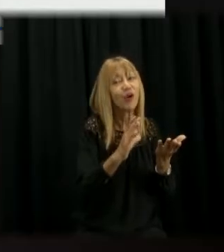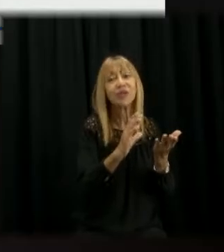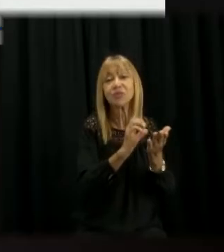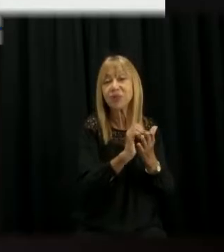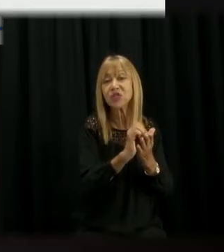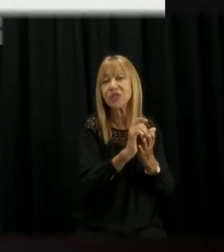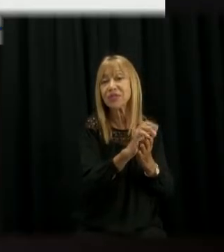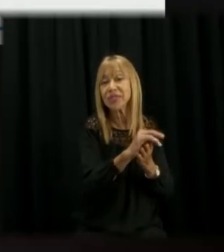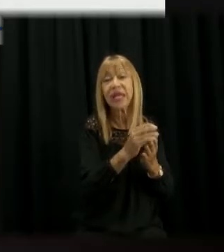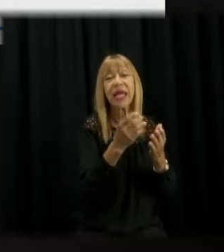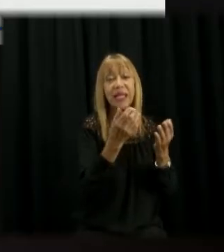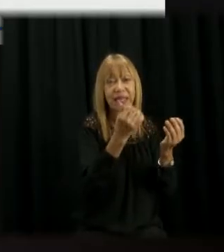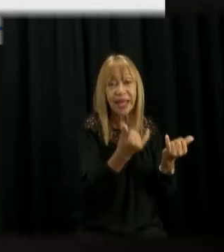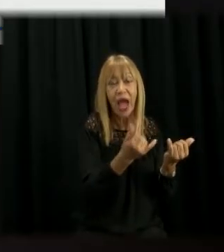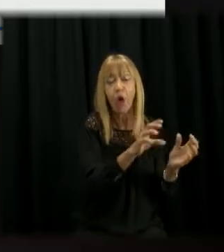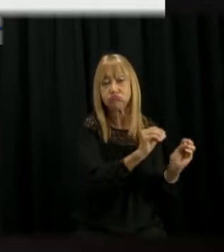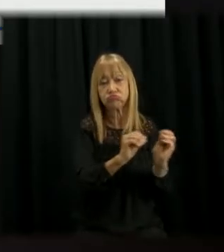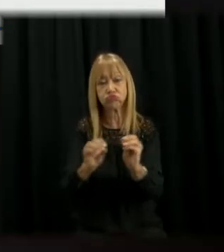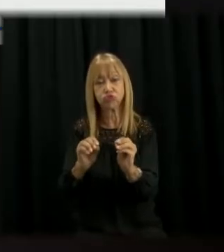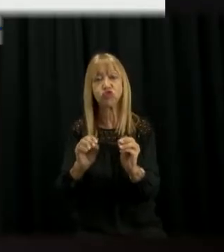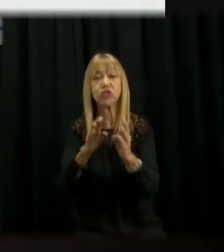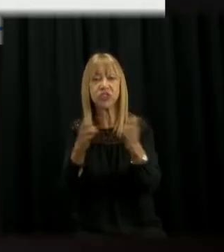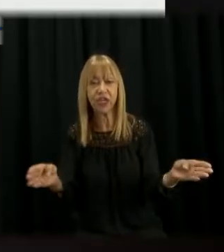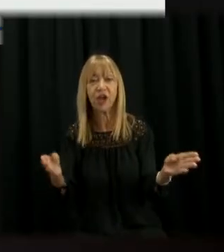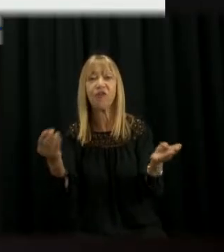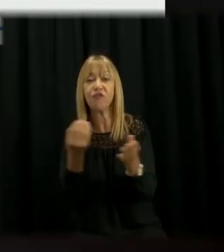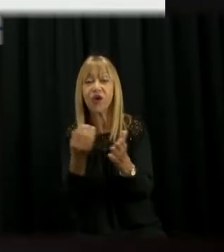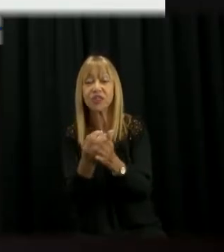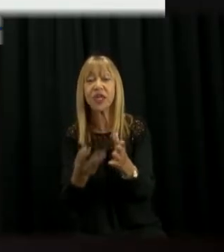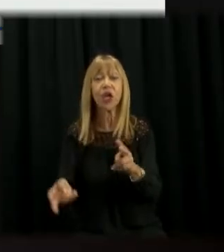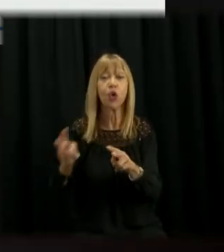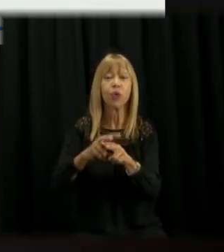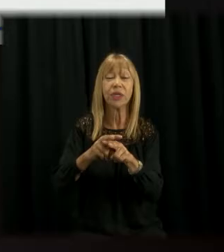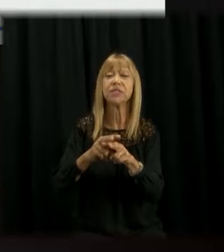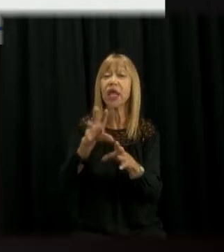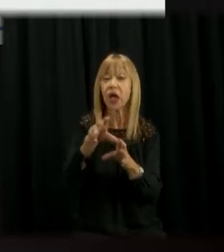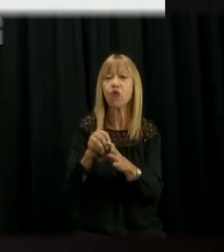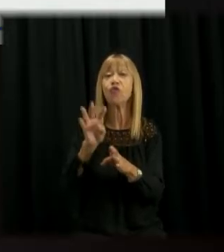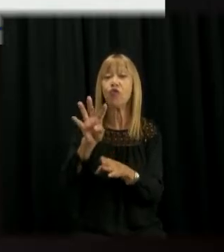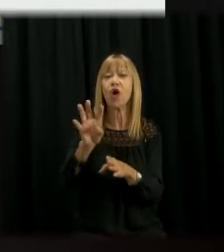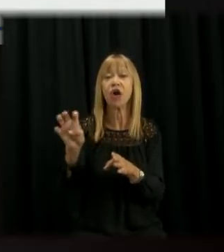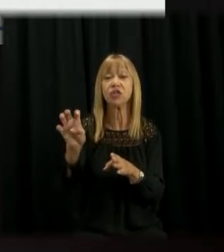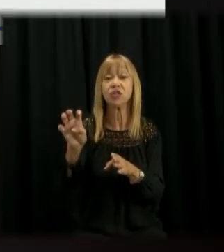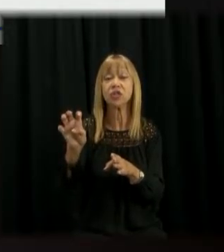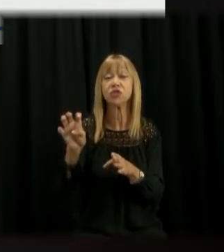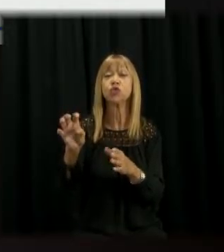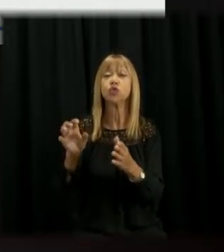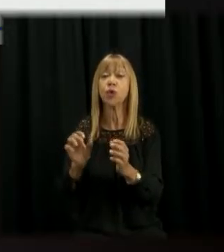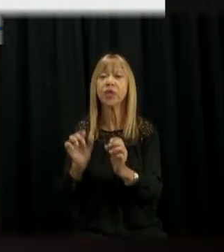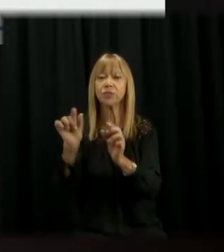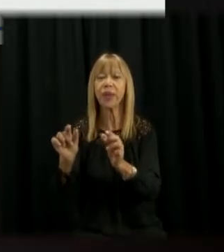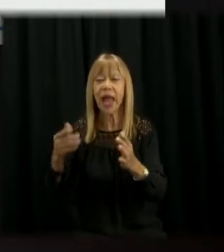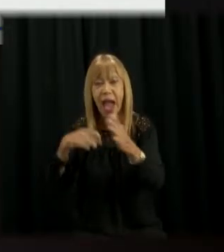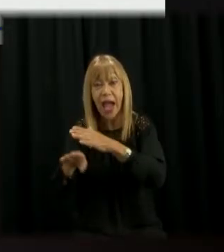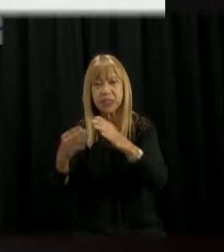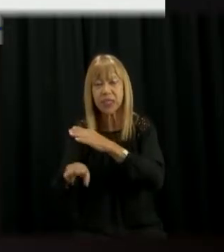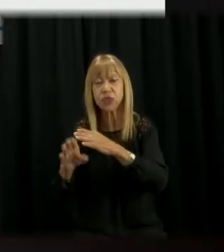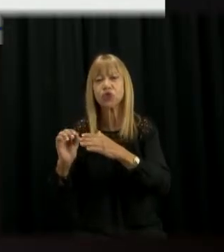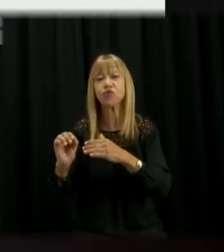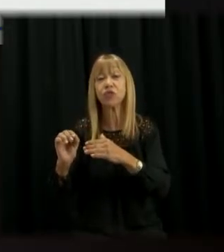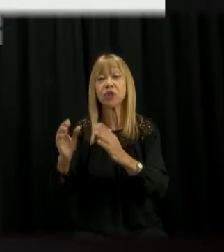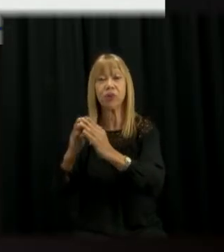fondos especiales, ingresos de fondos especiales, ese aumento de 1.000 millones incluye 400 para expandir acceso